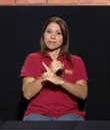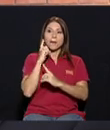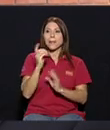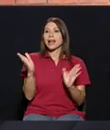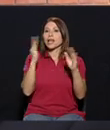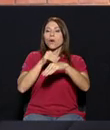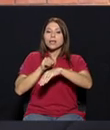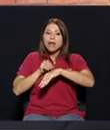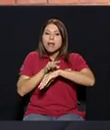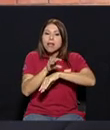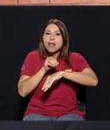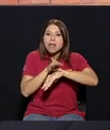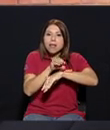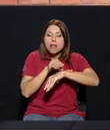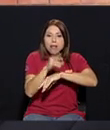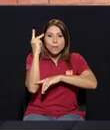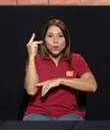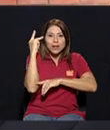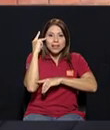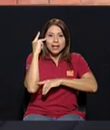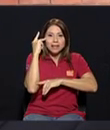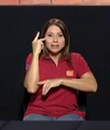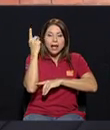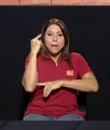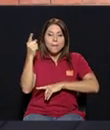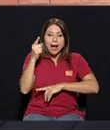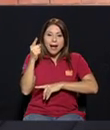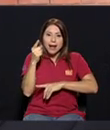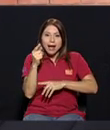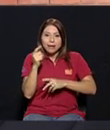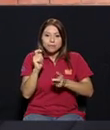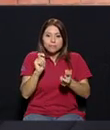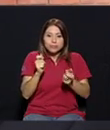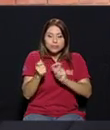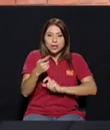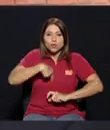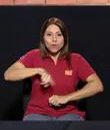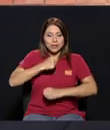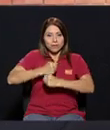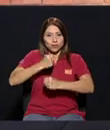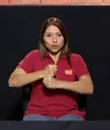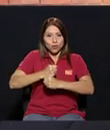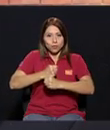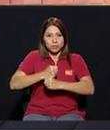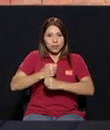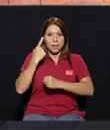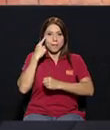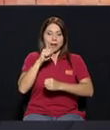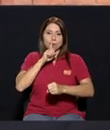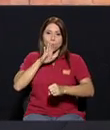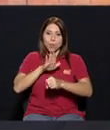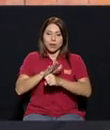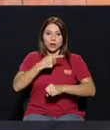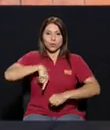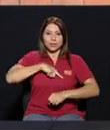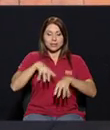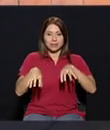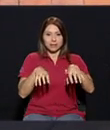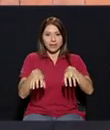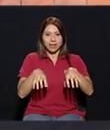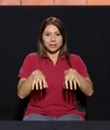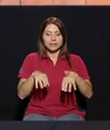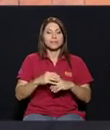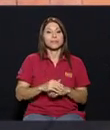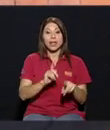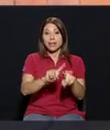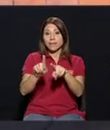exista injerencias políticas en la manera en que nosotros vemos nuestra función en el cumplimiento de nuestras